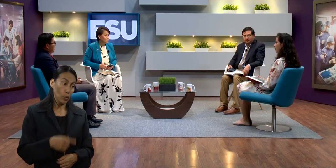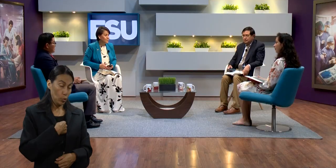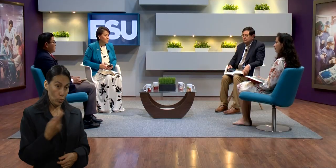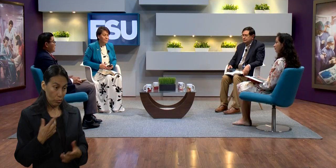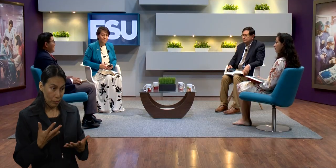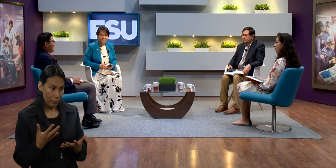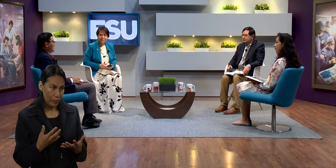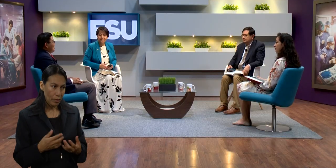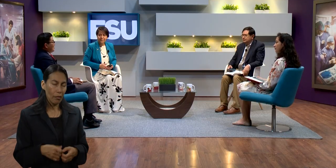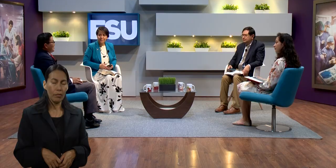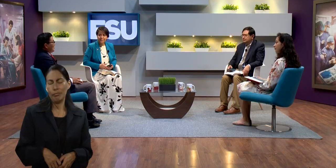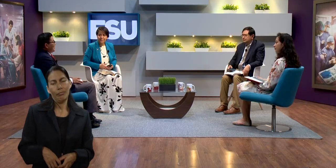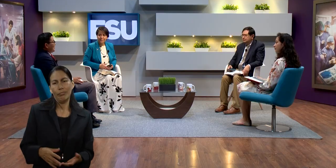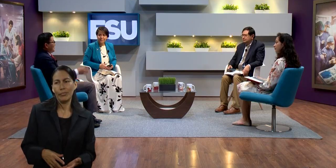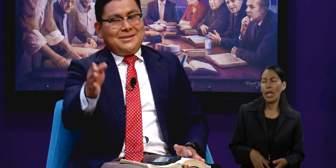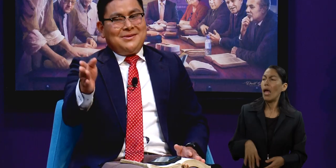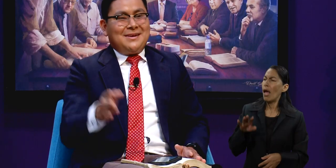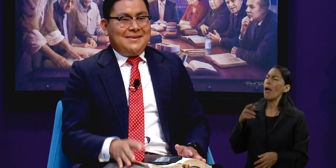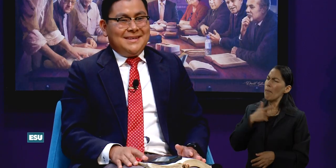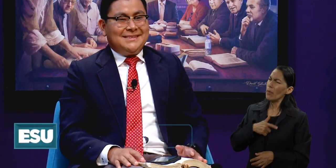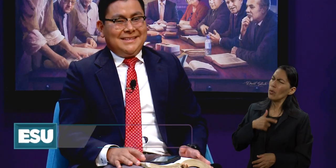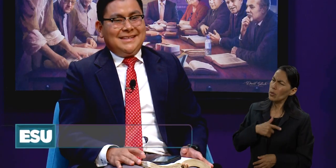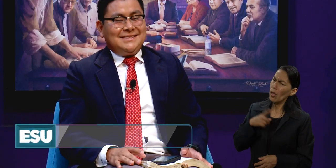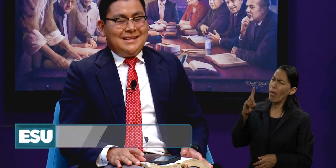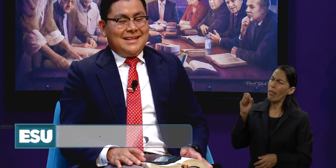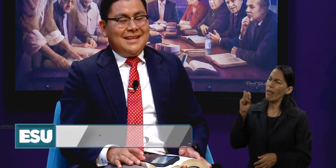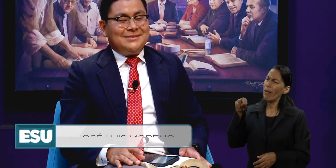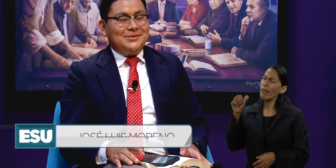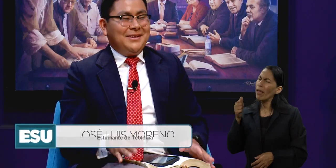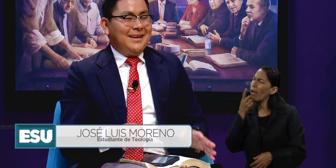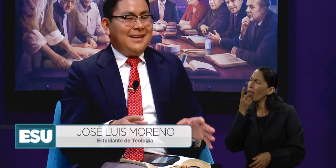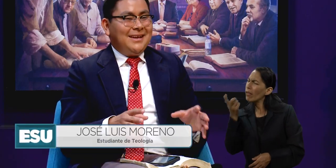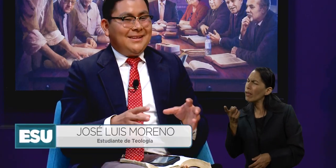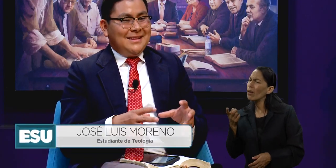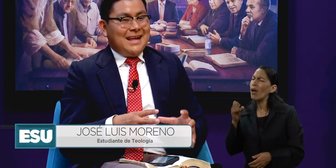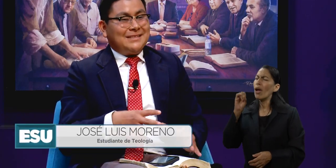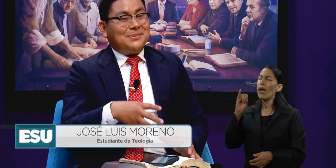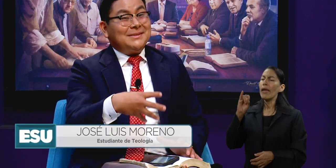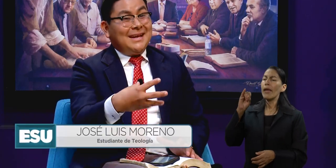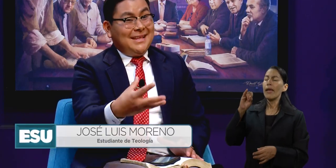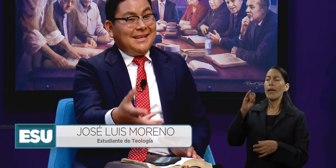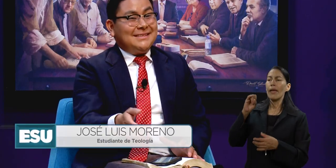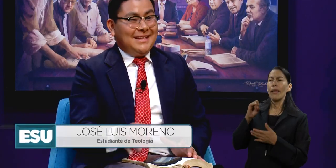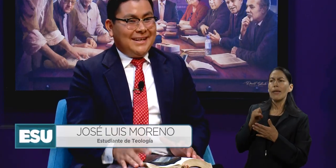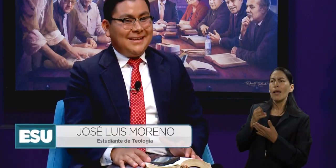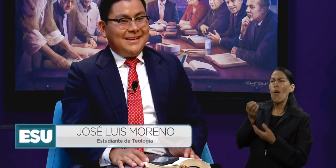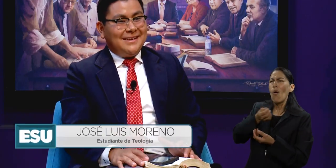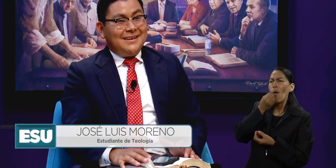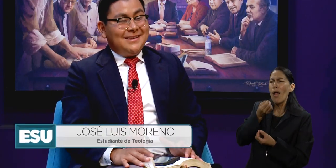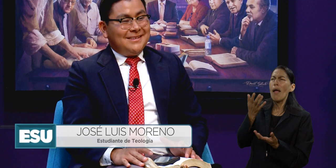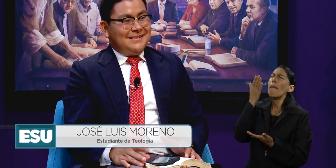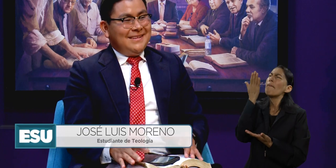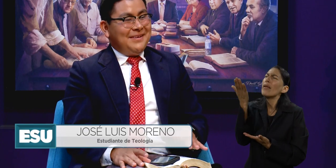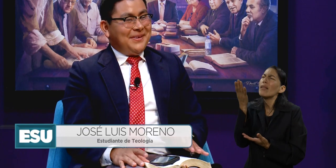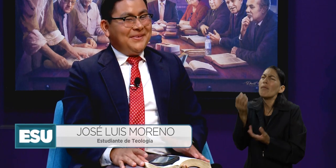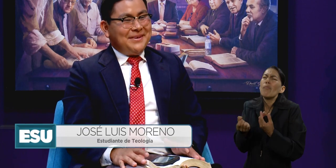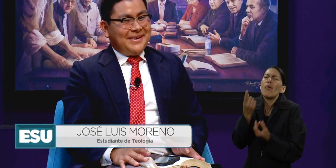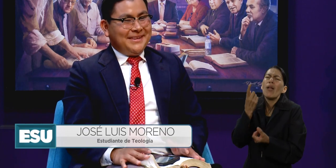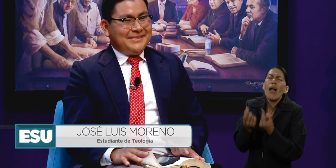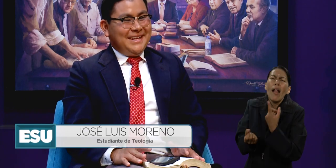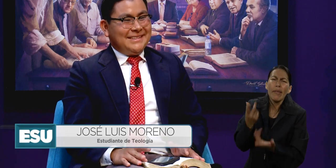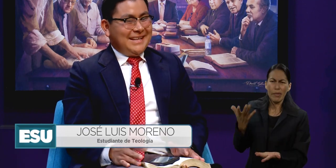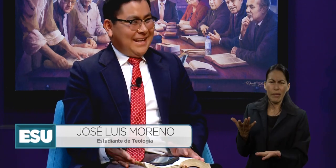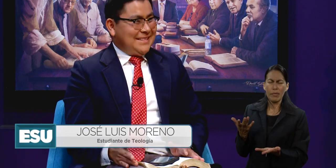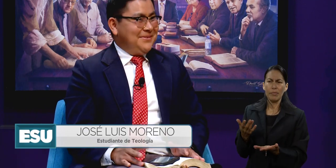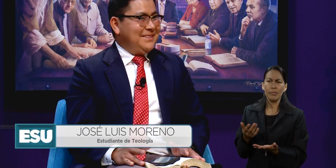Sí, es muy interesante. Me gustó el comentario que acaba de decir, este, Dana, sobre la responsabilidad de interceder. La pregunta